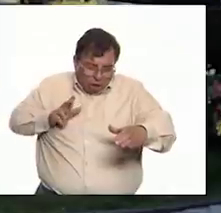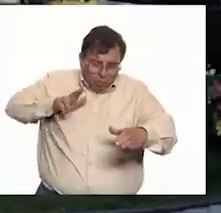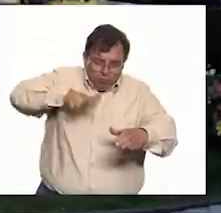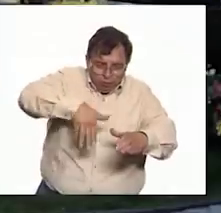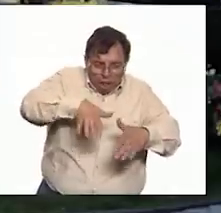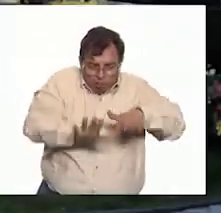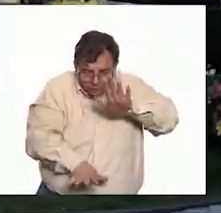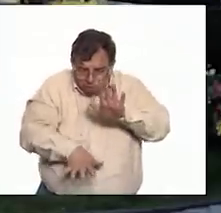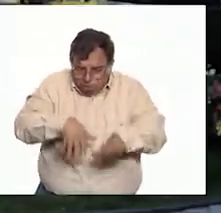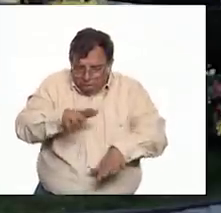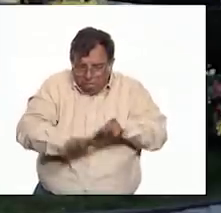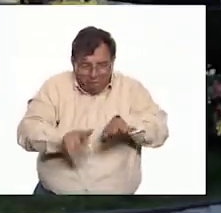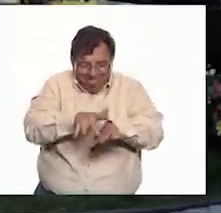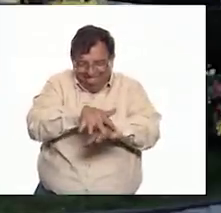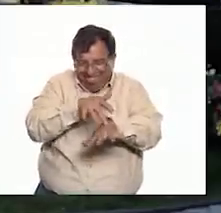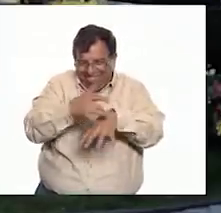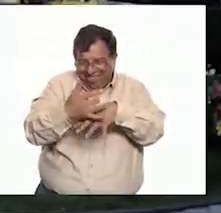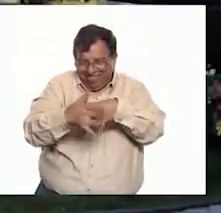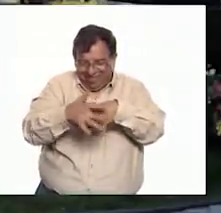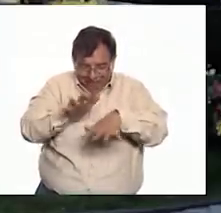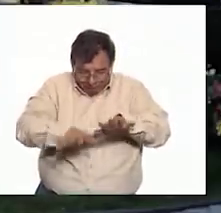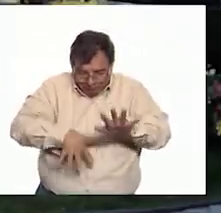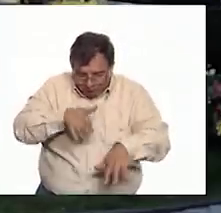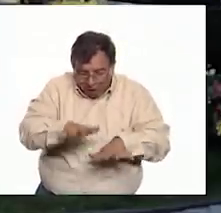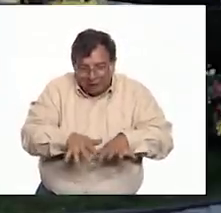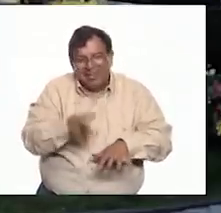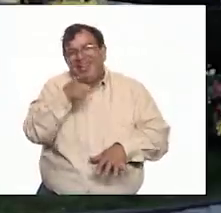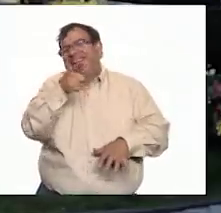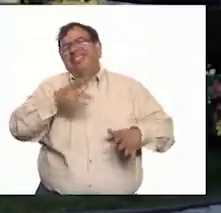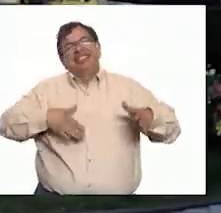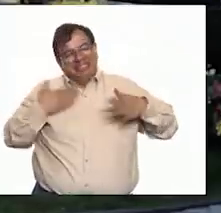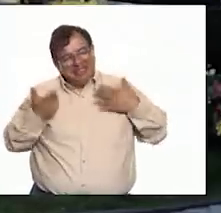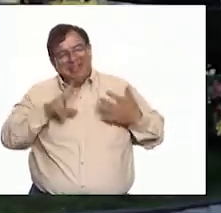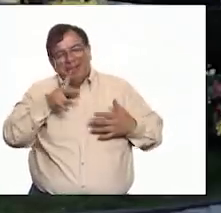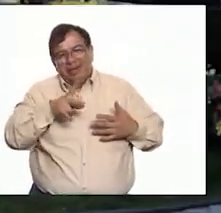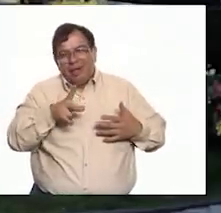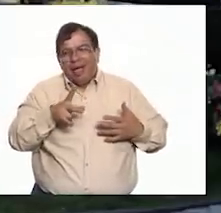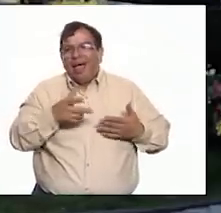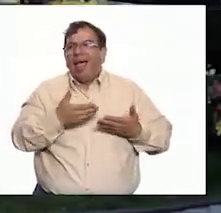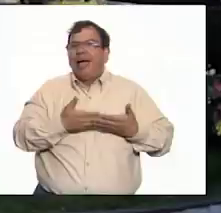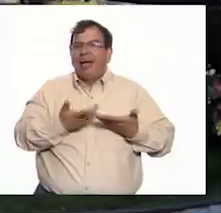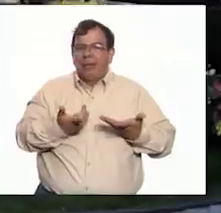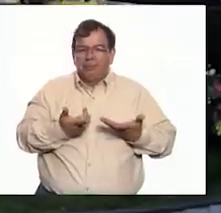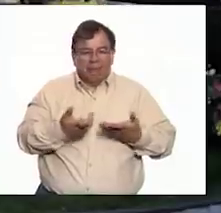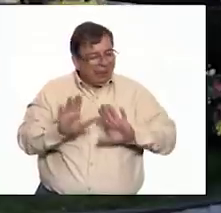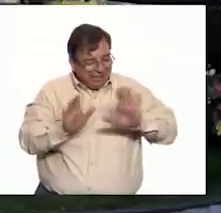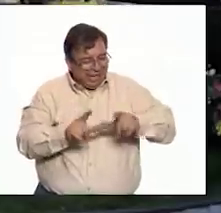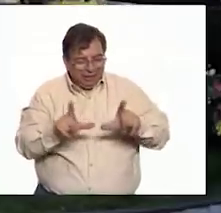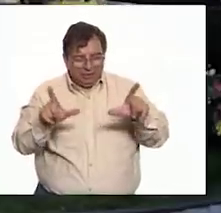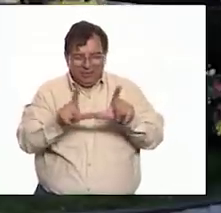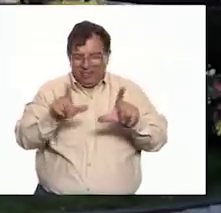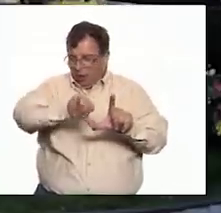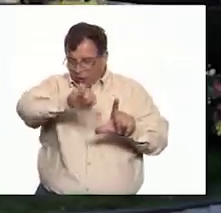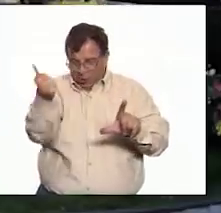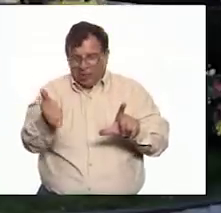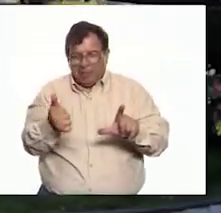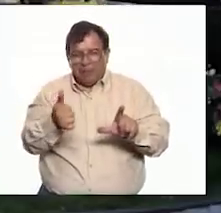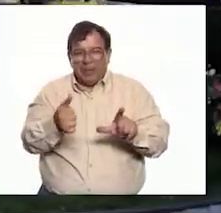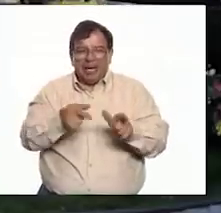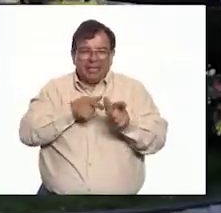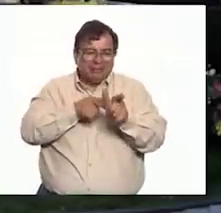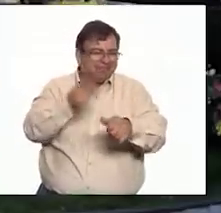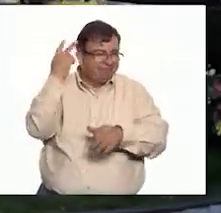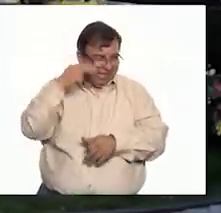pisa descalzos, ¿eh? Larisa, eso es muy divertido. Claro. Ahora saca otra tarjeta, por favor, para seguir